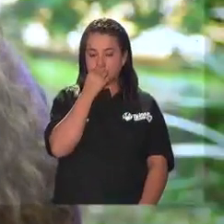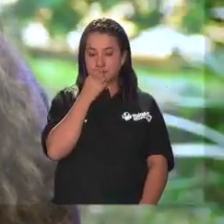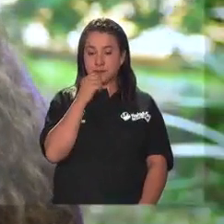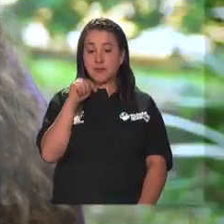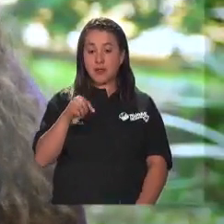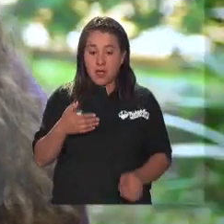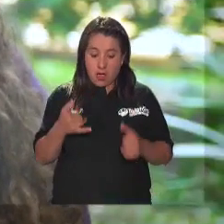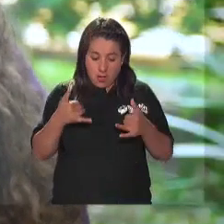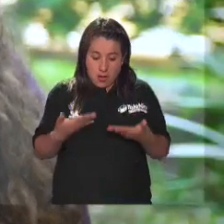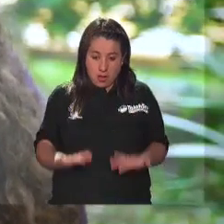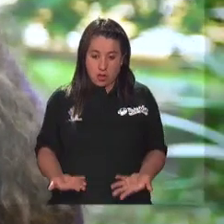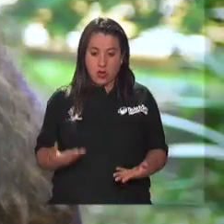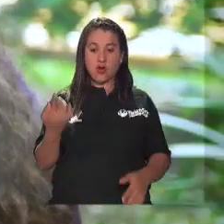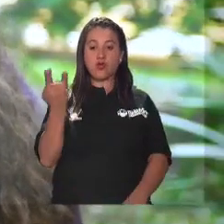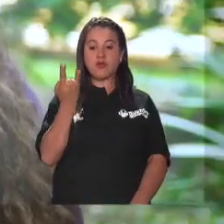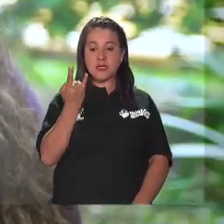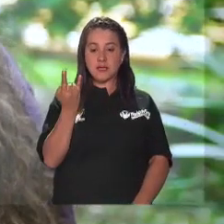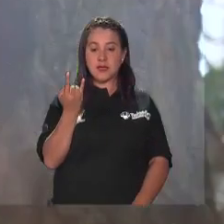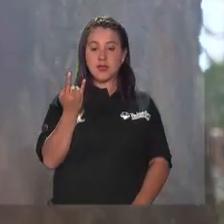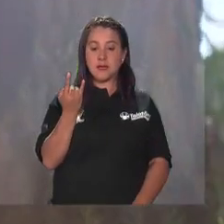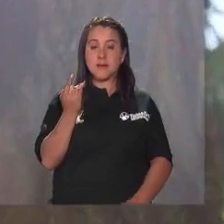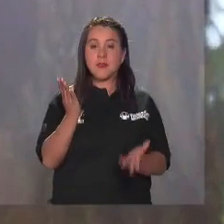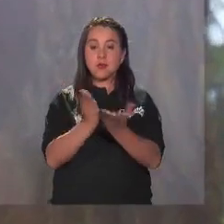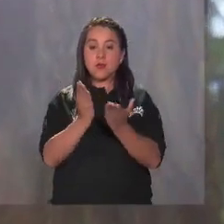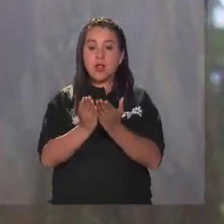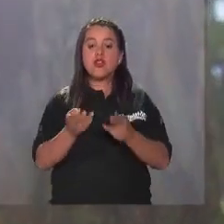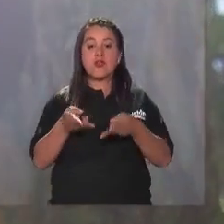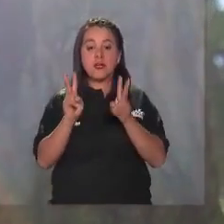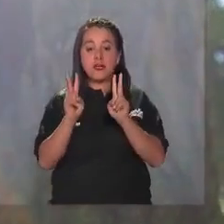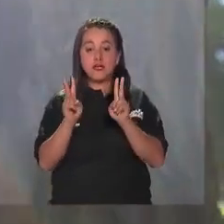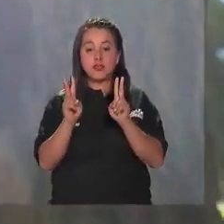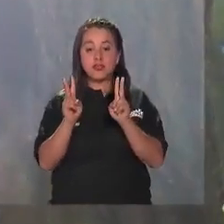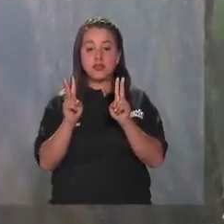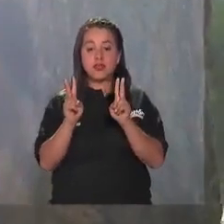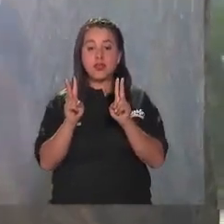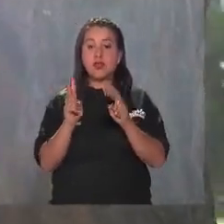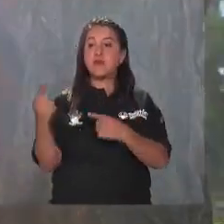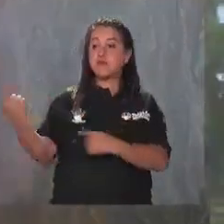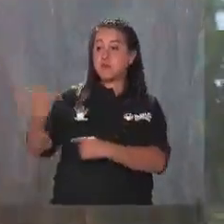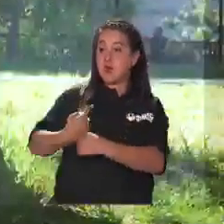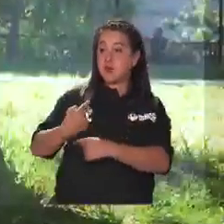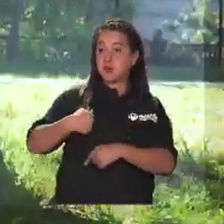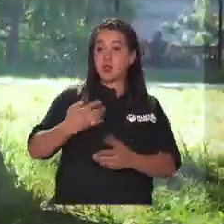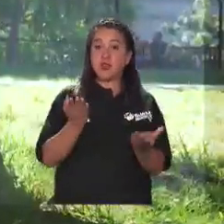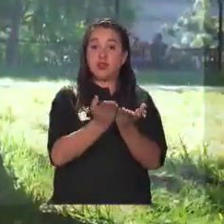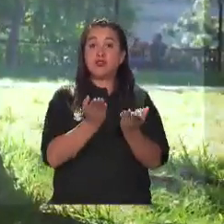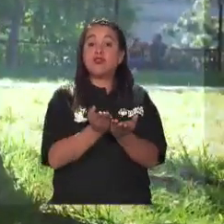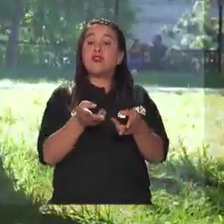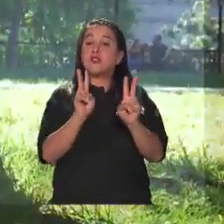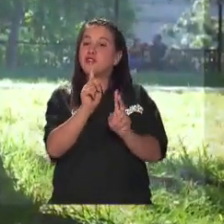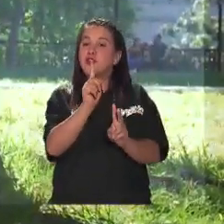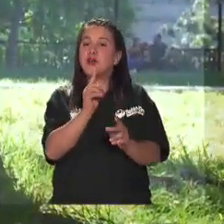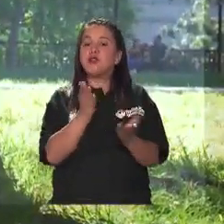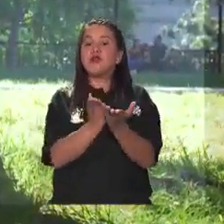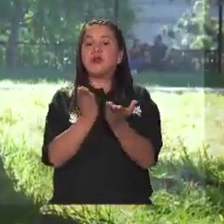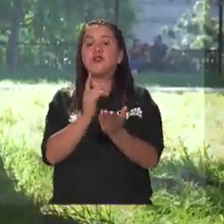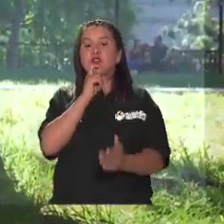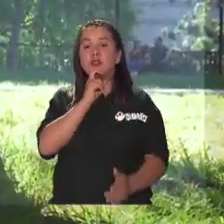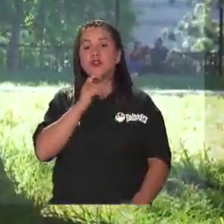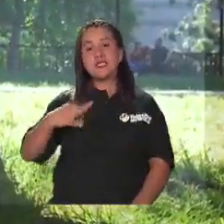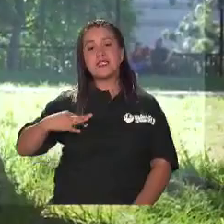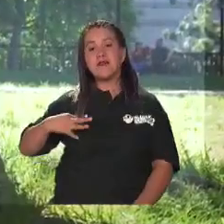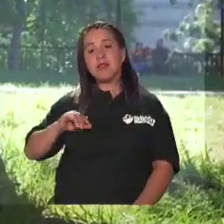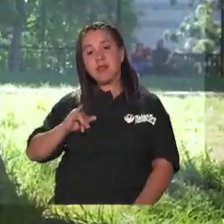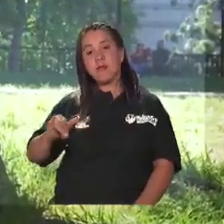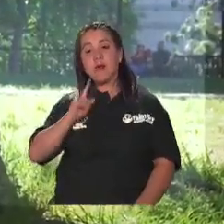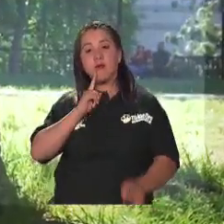Y aquí estoy, en la universidad, estudiando Derecho. ¿Nadie me mandó a estudiar Derecho? Estoy estudiando el Código Civil. Tengo una prueba más